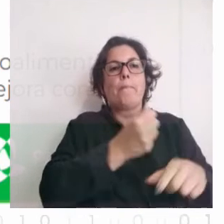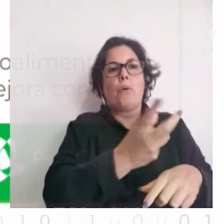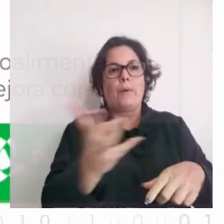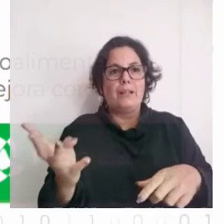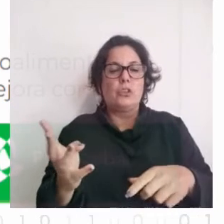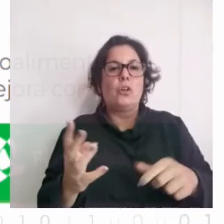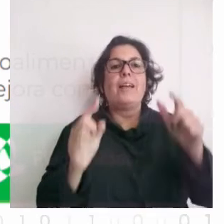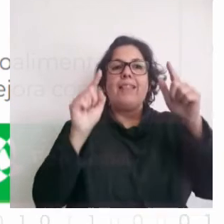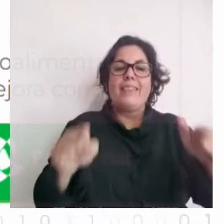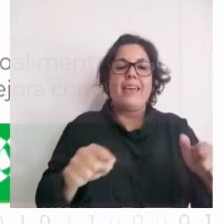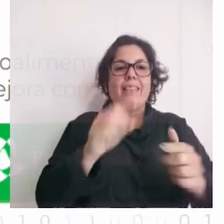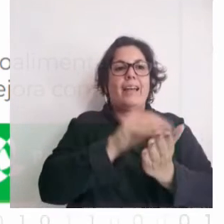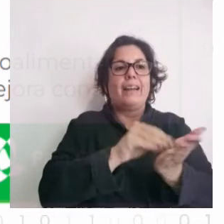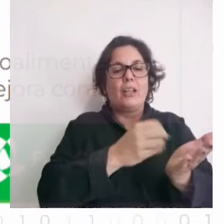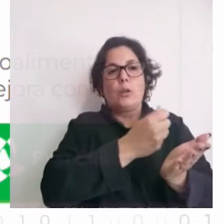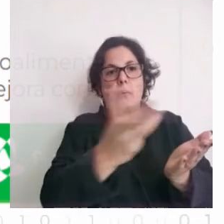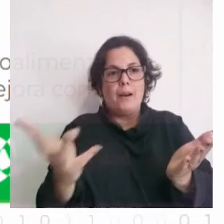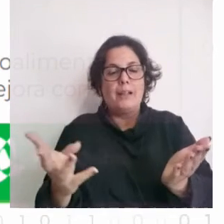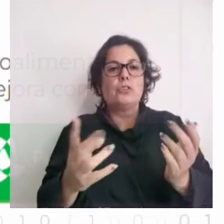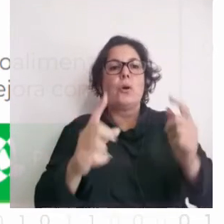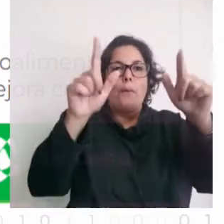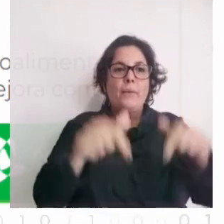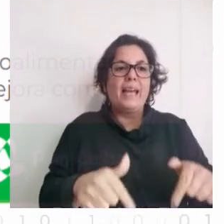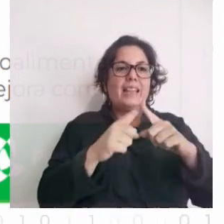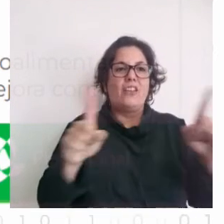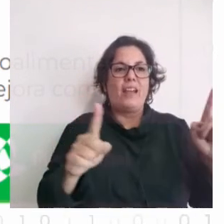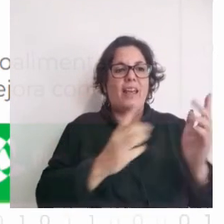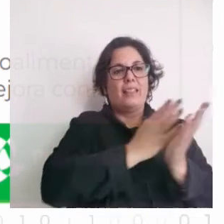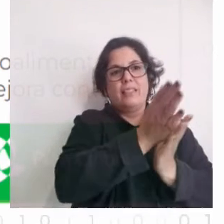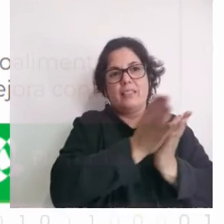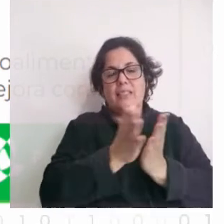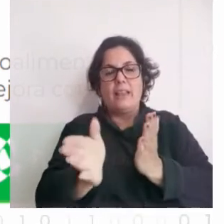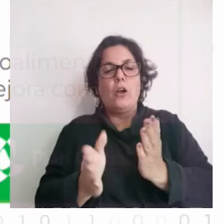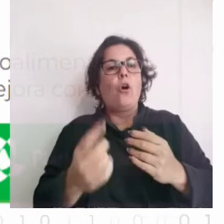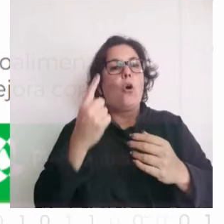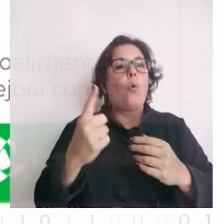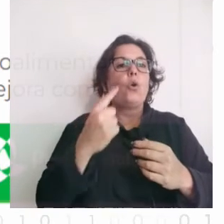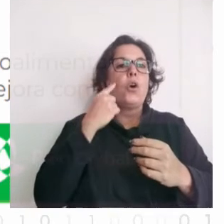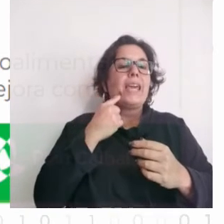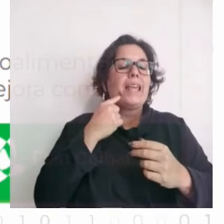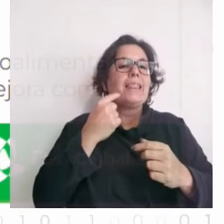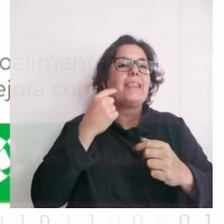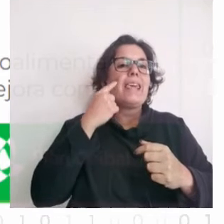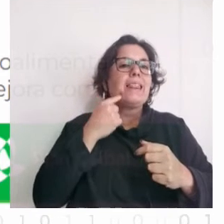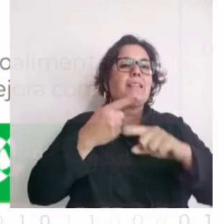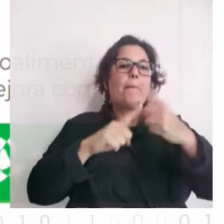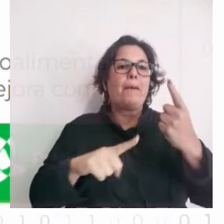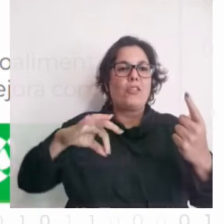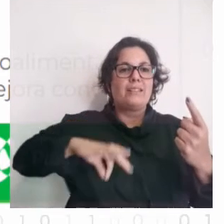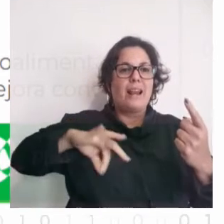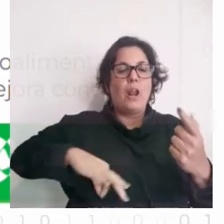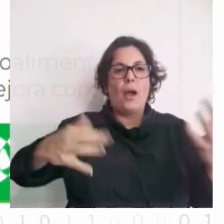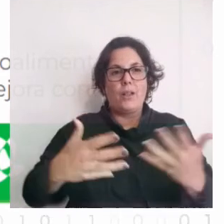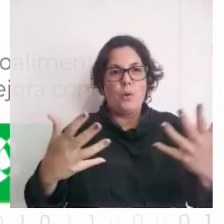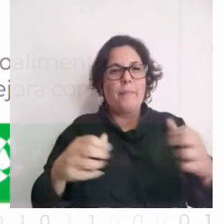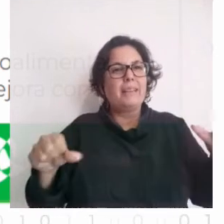este registro de población se van a desprender diversos productos. Uno de ellos es el índice medio de salarios, que actualmente se hace